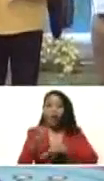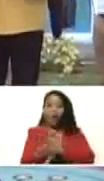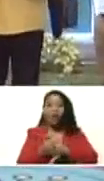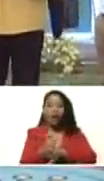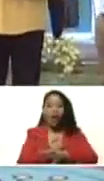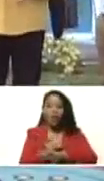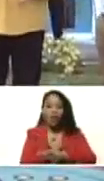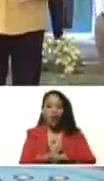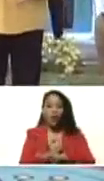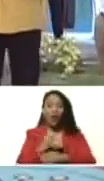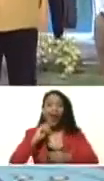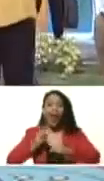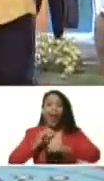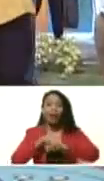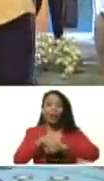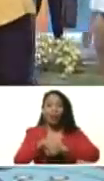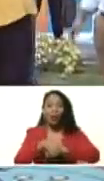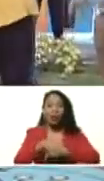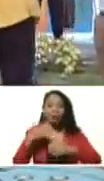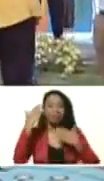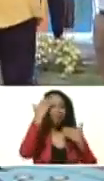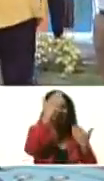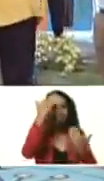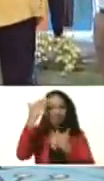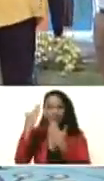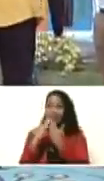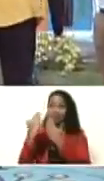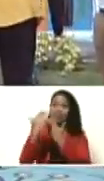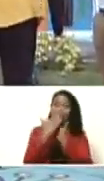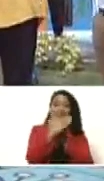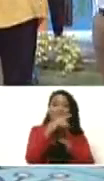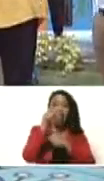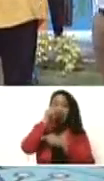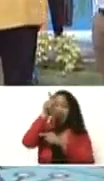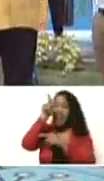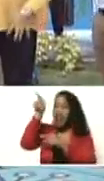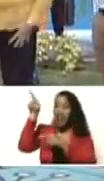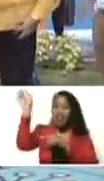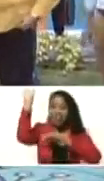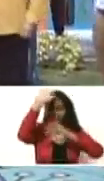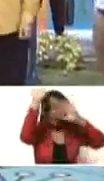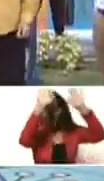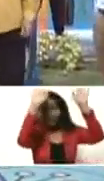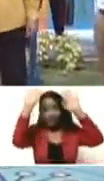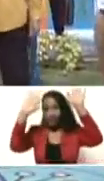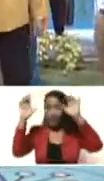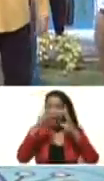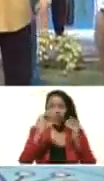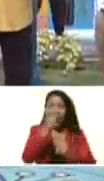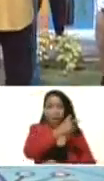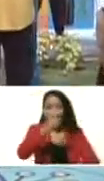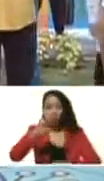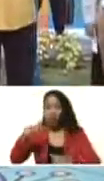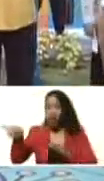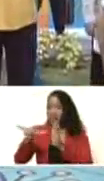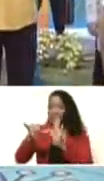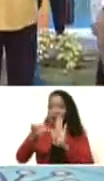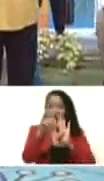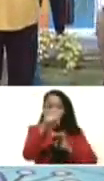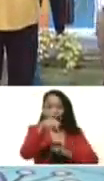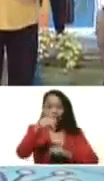Héctor Rodríguez Castro. Mi saludo a las vecinas allá, a los vecinos, a toda la gente de por aquí.